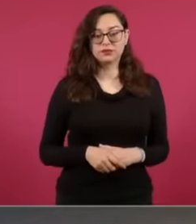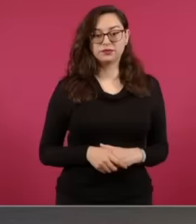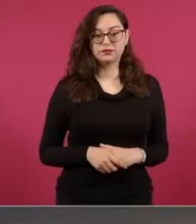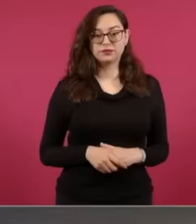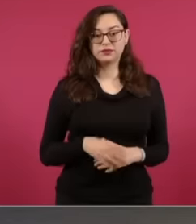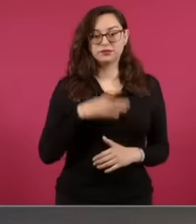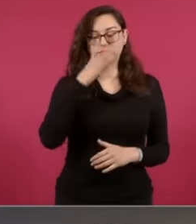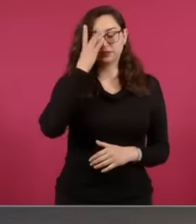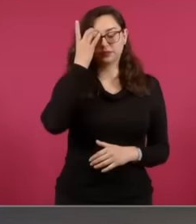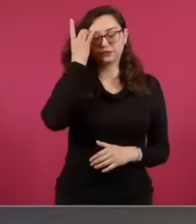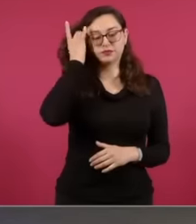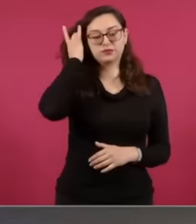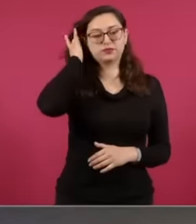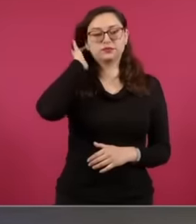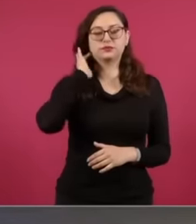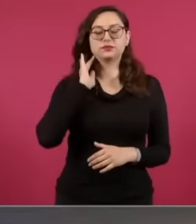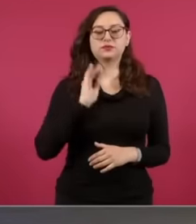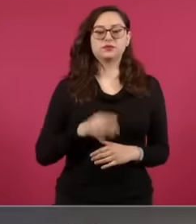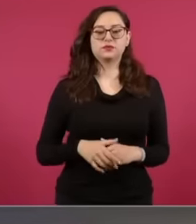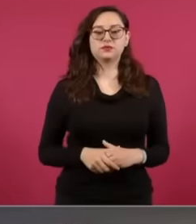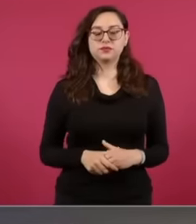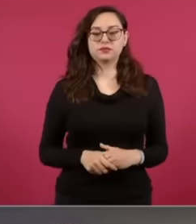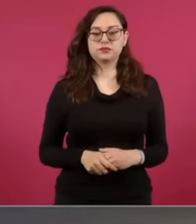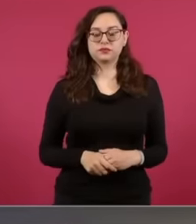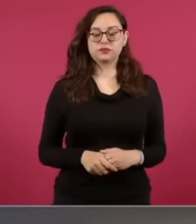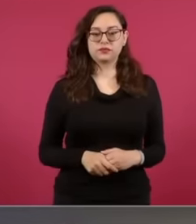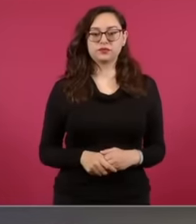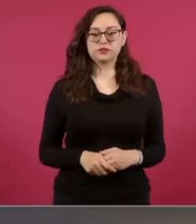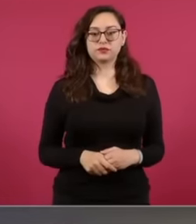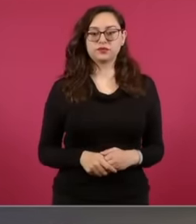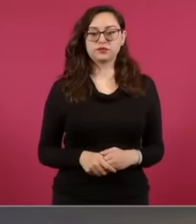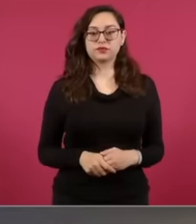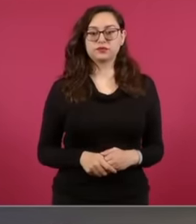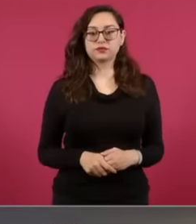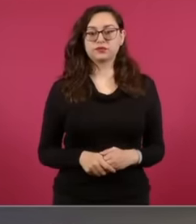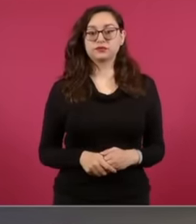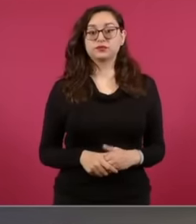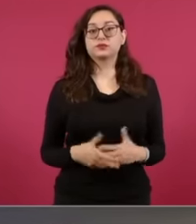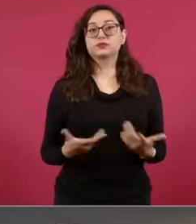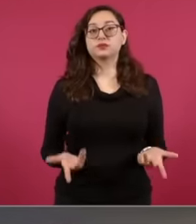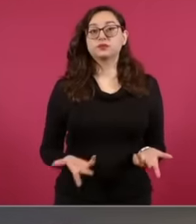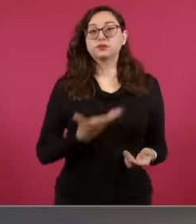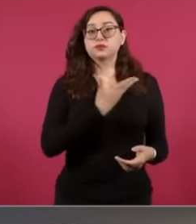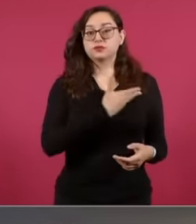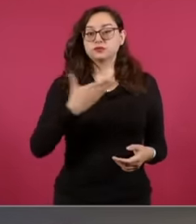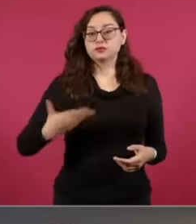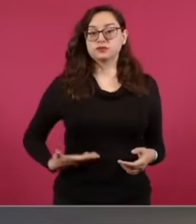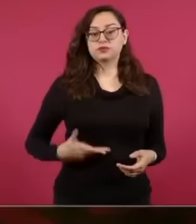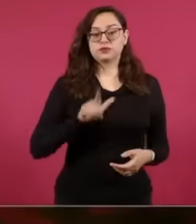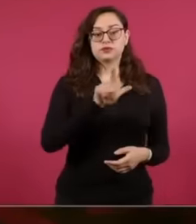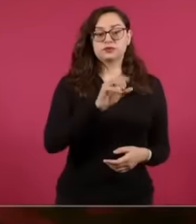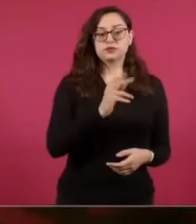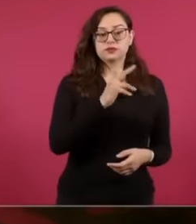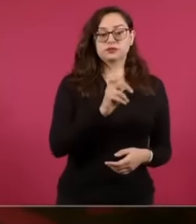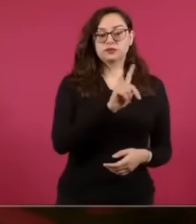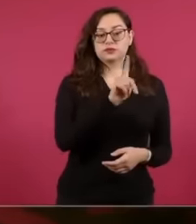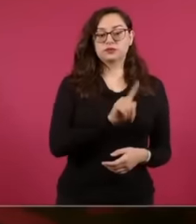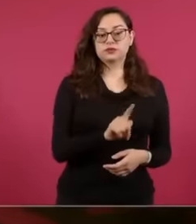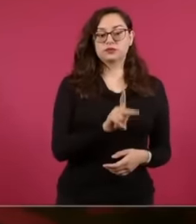Llegamos a tener de reserva en la época de López Portillo,